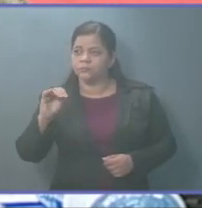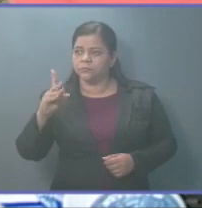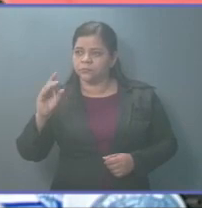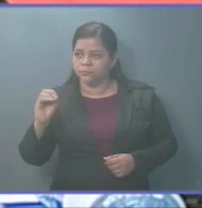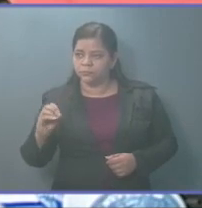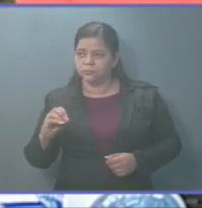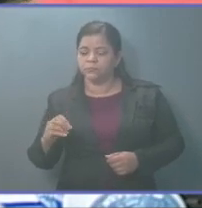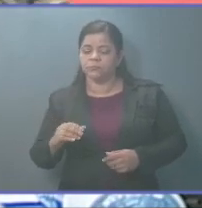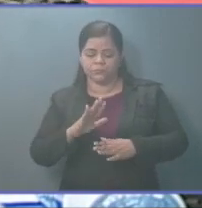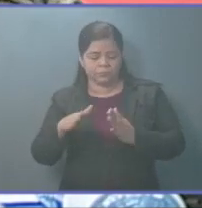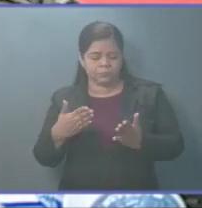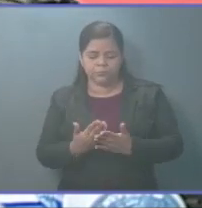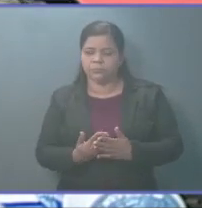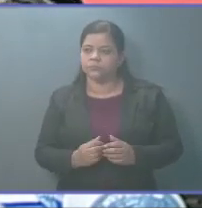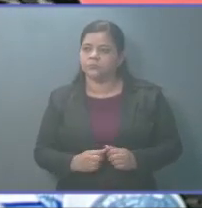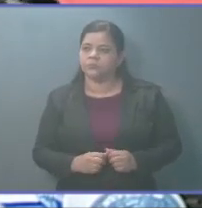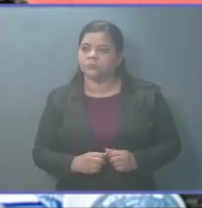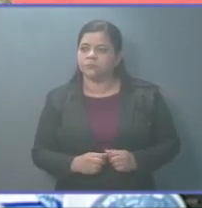tarea X.